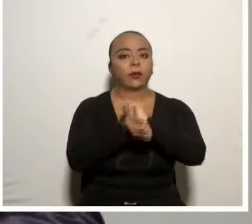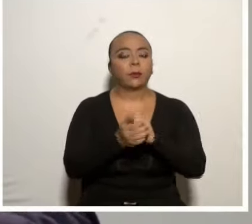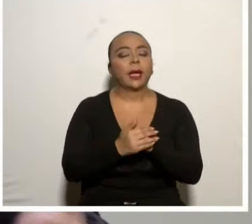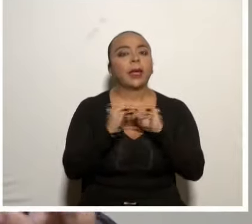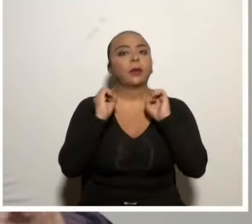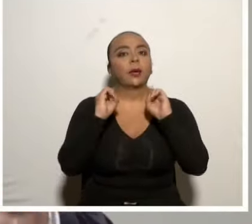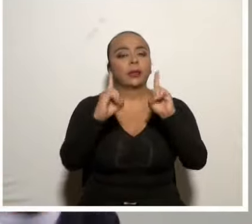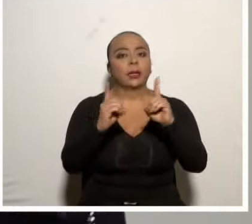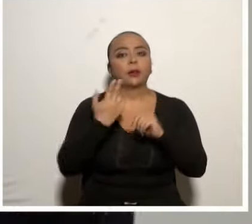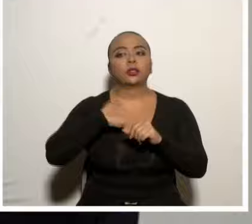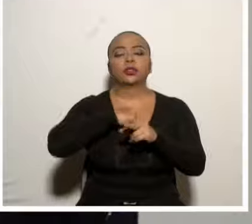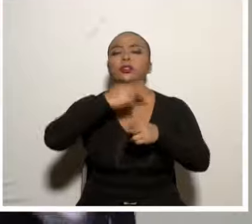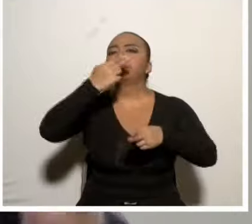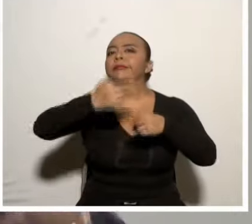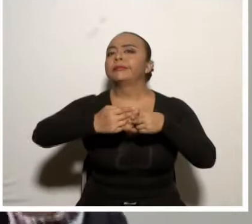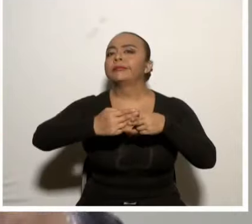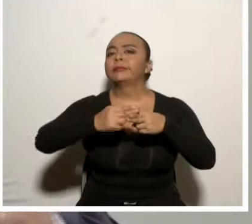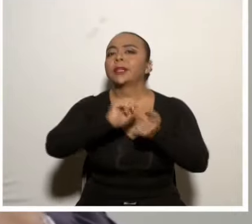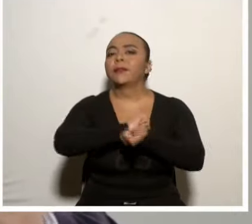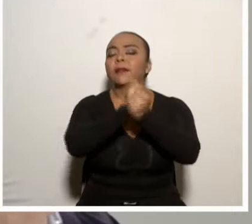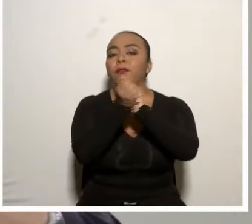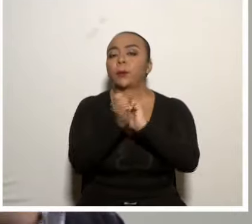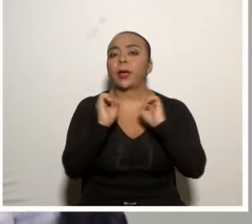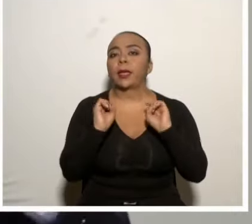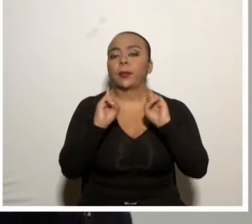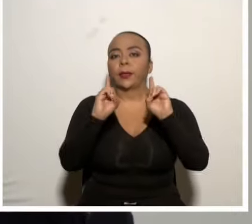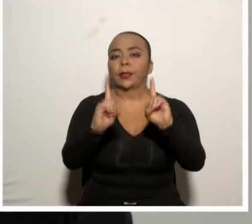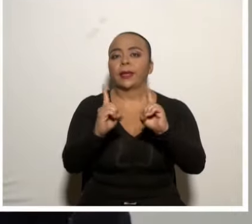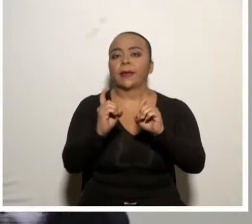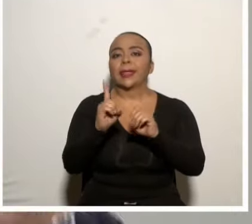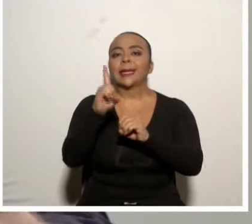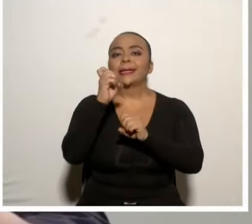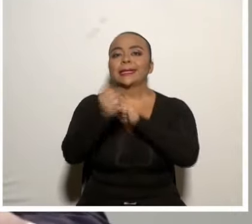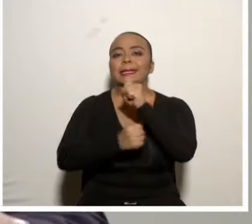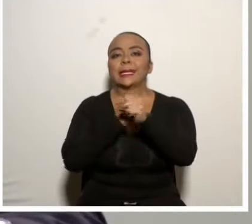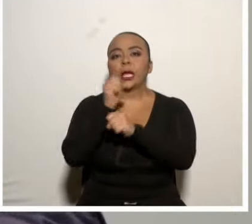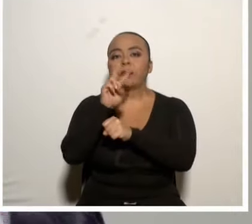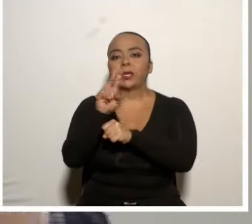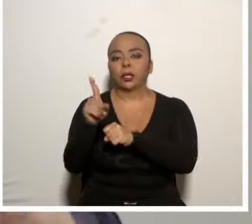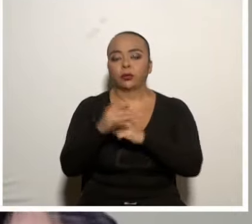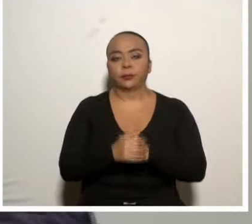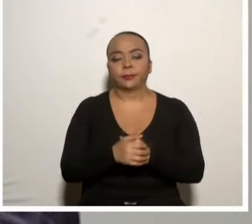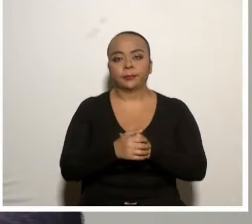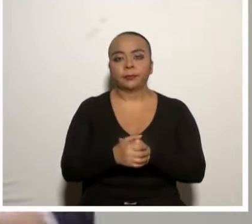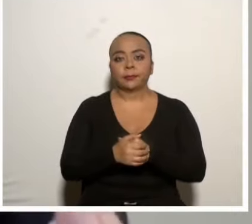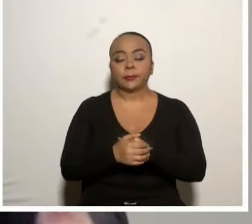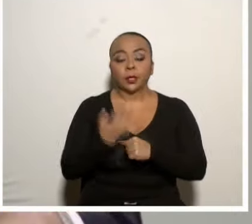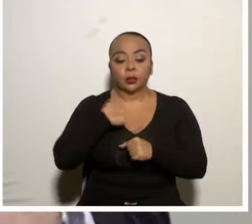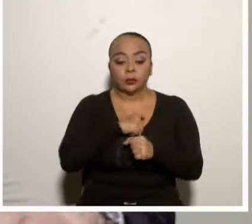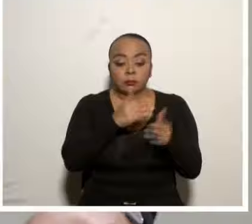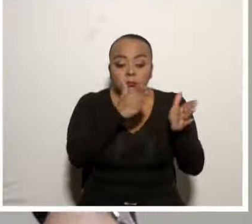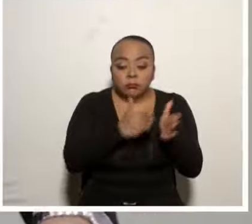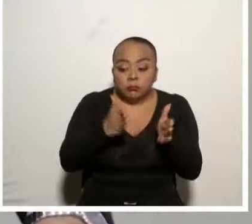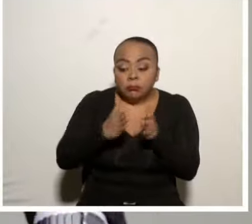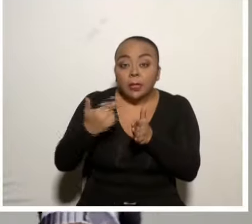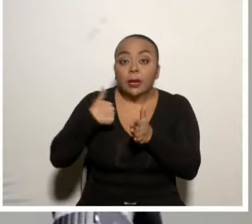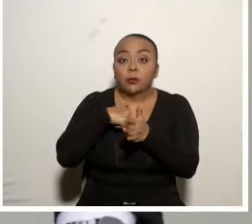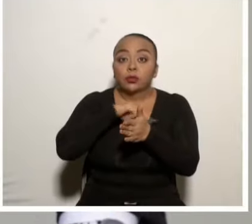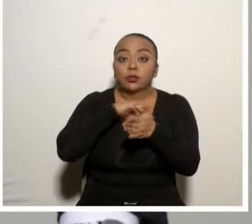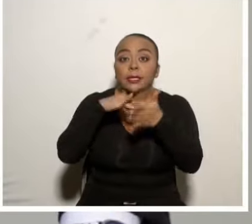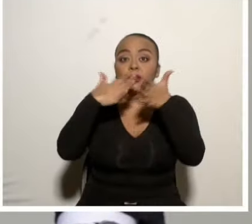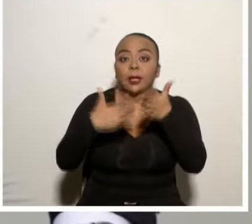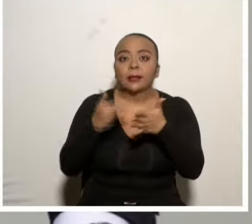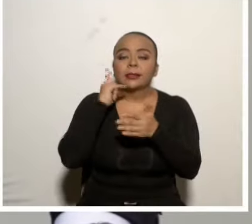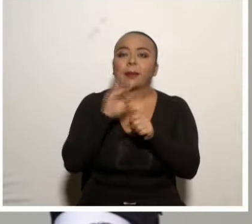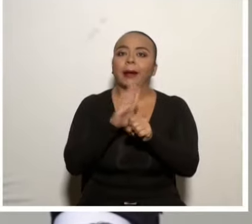reforma educativa que hemos denominado la reforma educativa del siglo XXI, que nos prepare, a nuestros estudiantes para